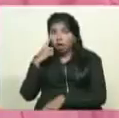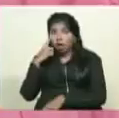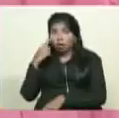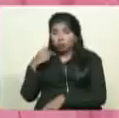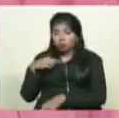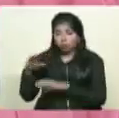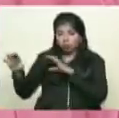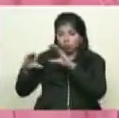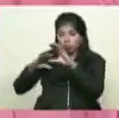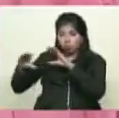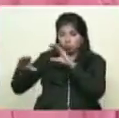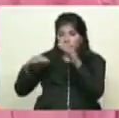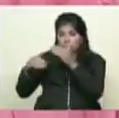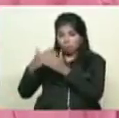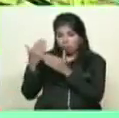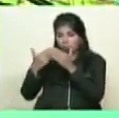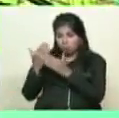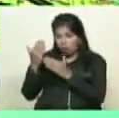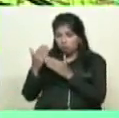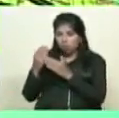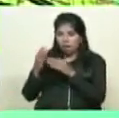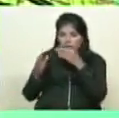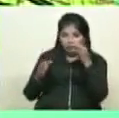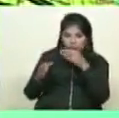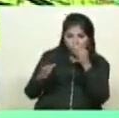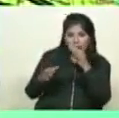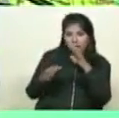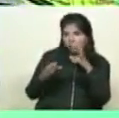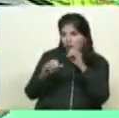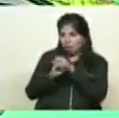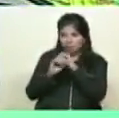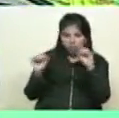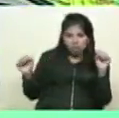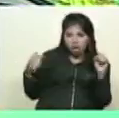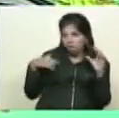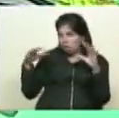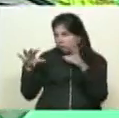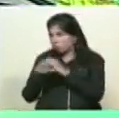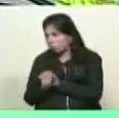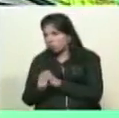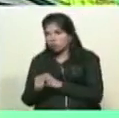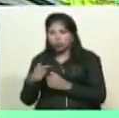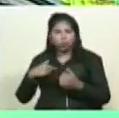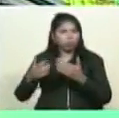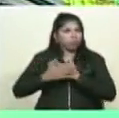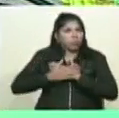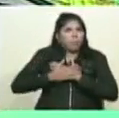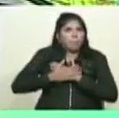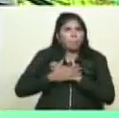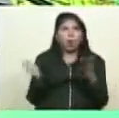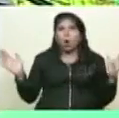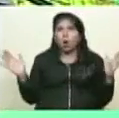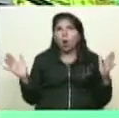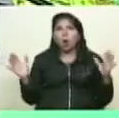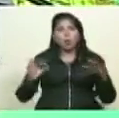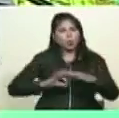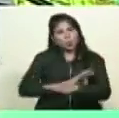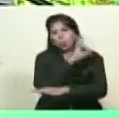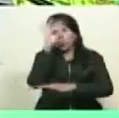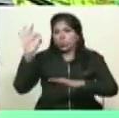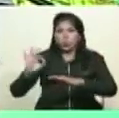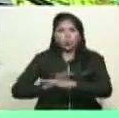madrugada, en la mañana, en la tarde, a toda hora, camarada. Yo estoy dispuesto para ustedes las 24 horas del día, de